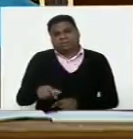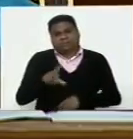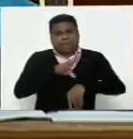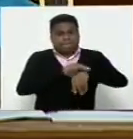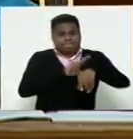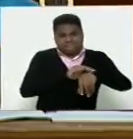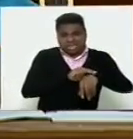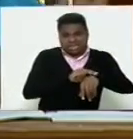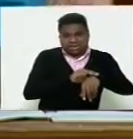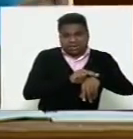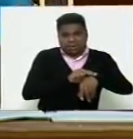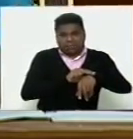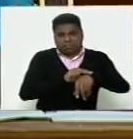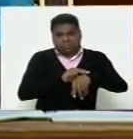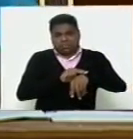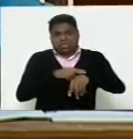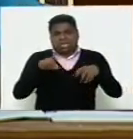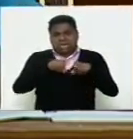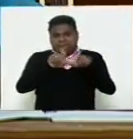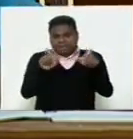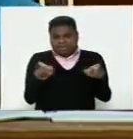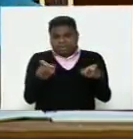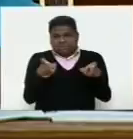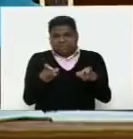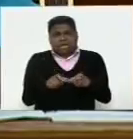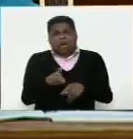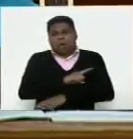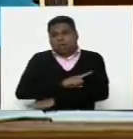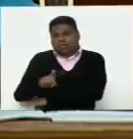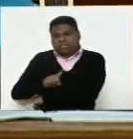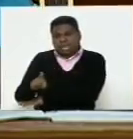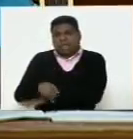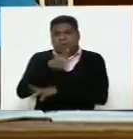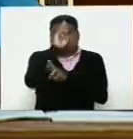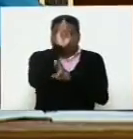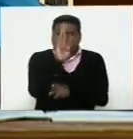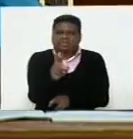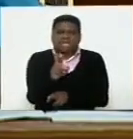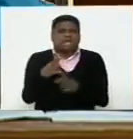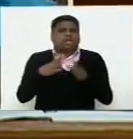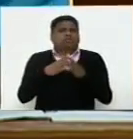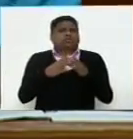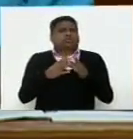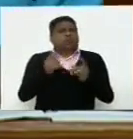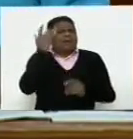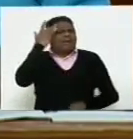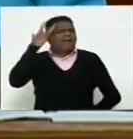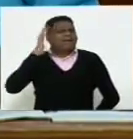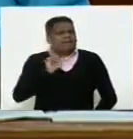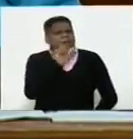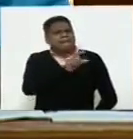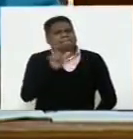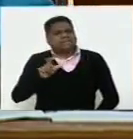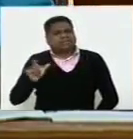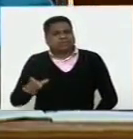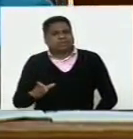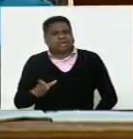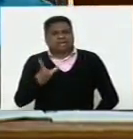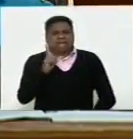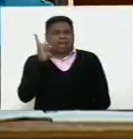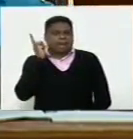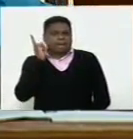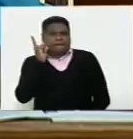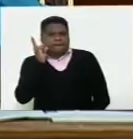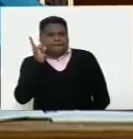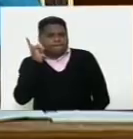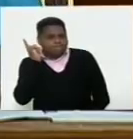médicos y médicas especialistas en obstetricia, tienen la obligación de respetar las creencias y las prácticas culturales de las mujeres durante